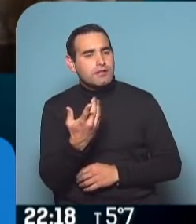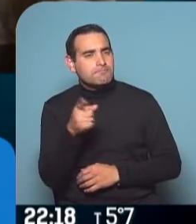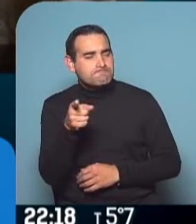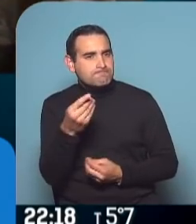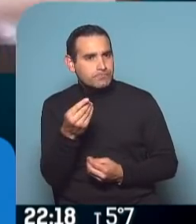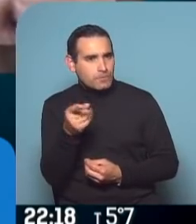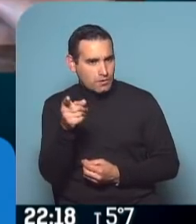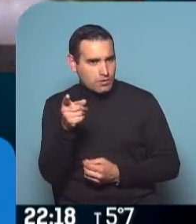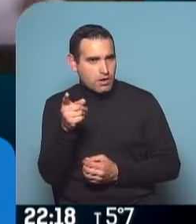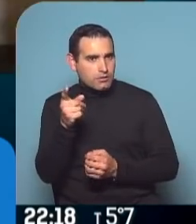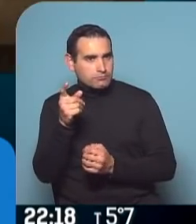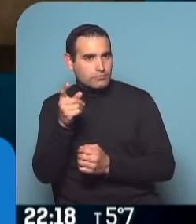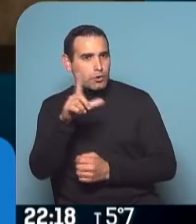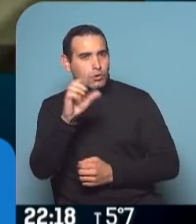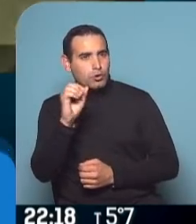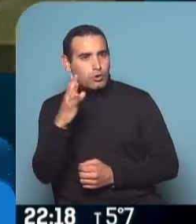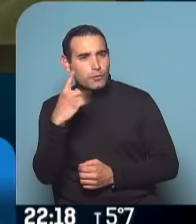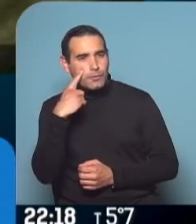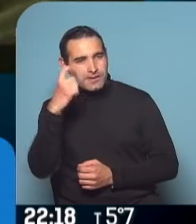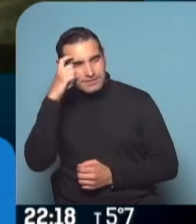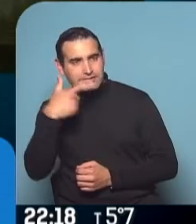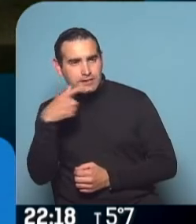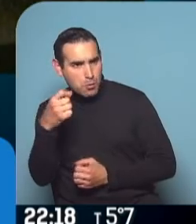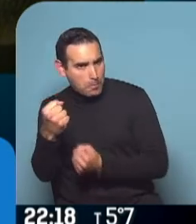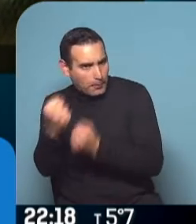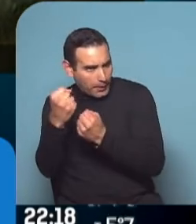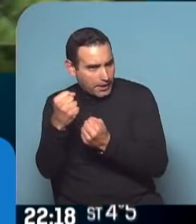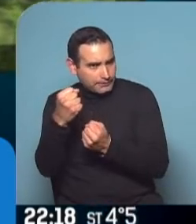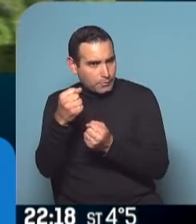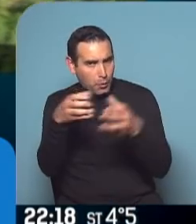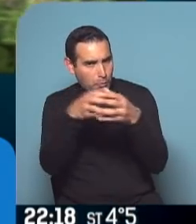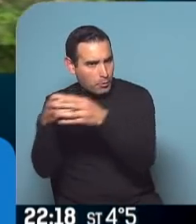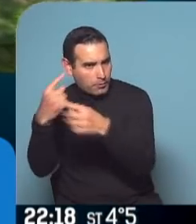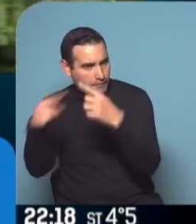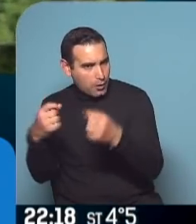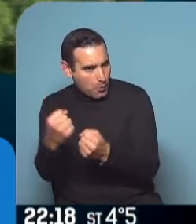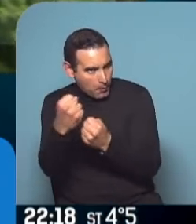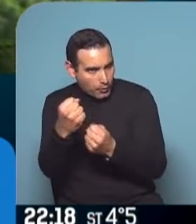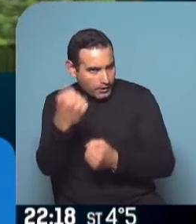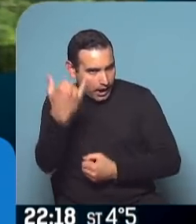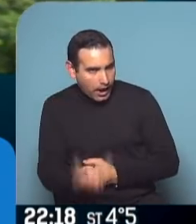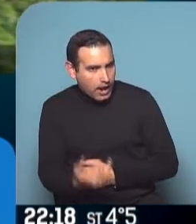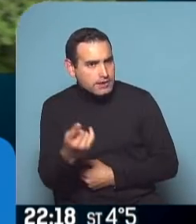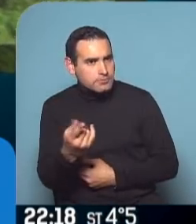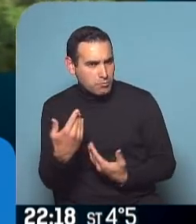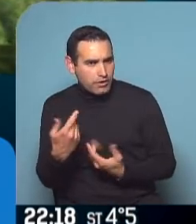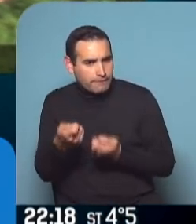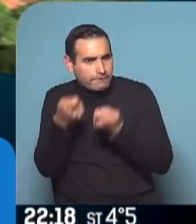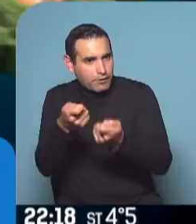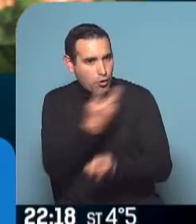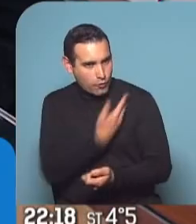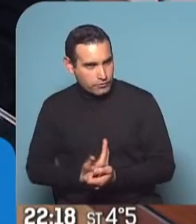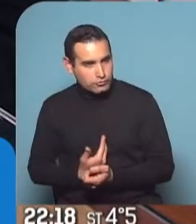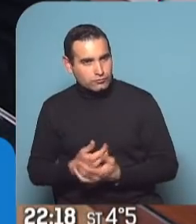son tan poderosos los lobbies de un sector o del otro como para poder definir justamente ese poder del lobby sobre los gobiernos, la suerte